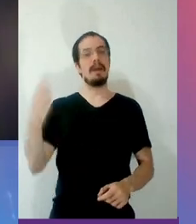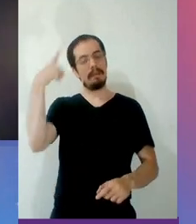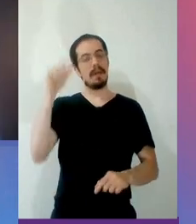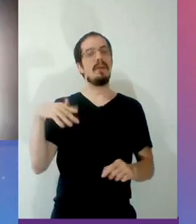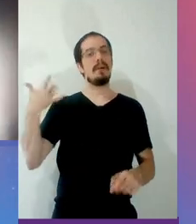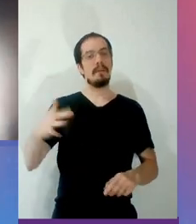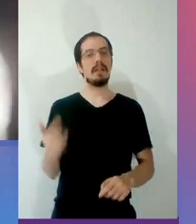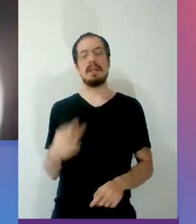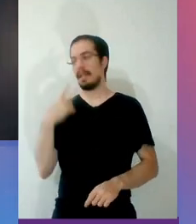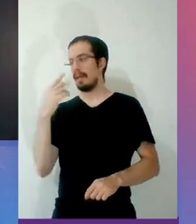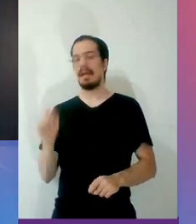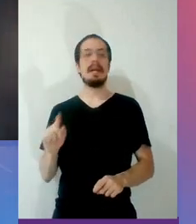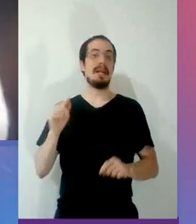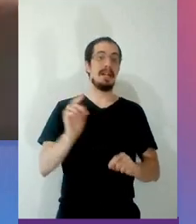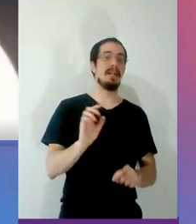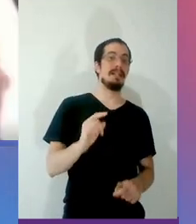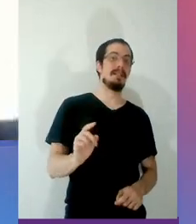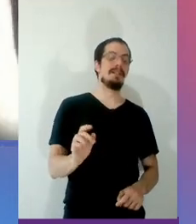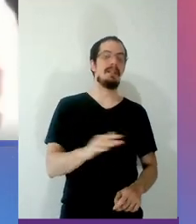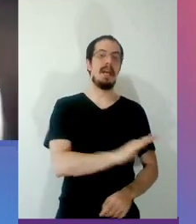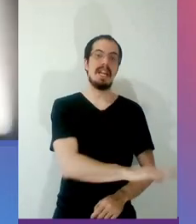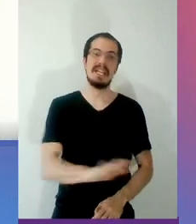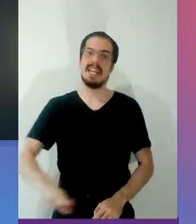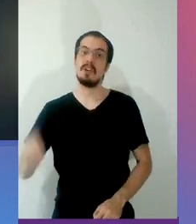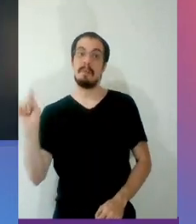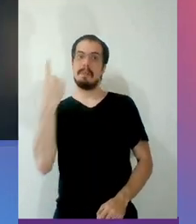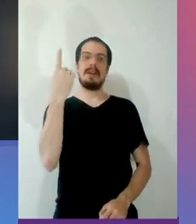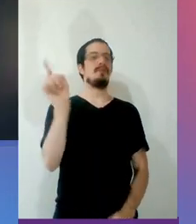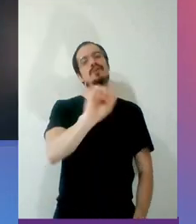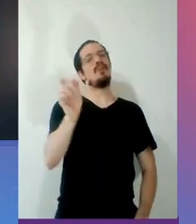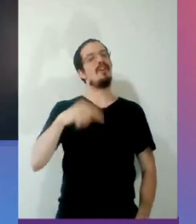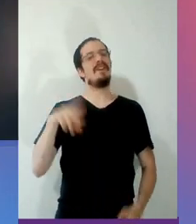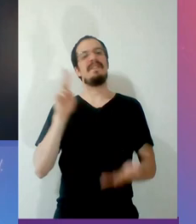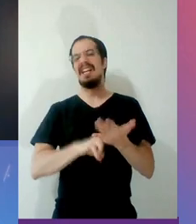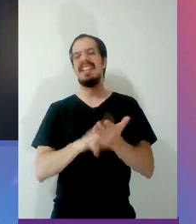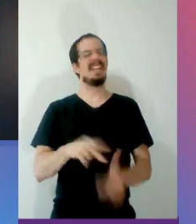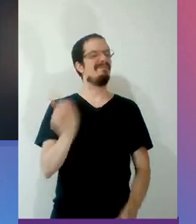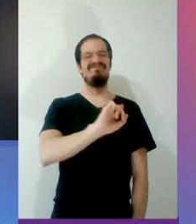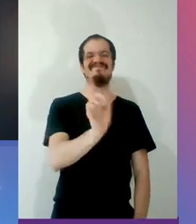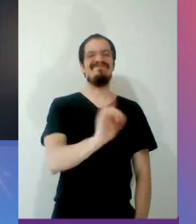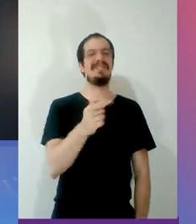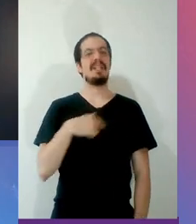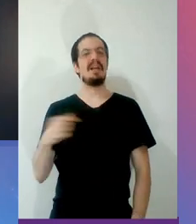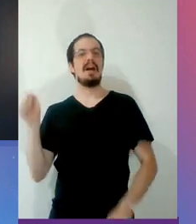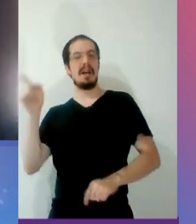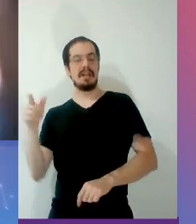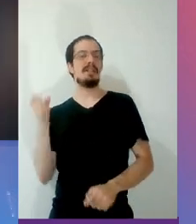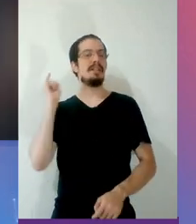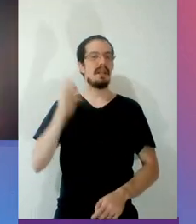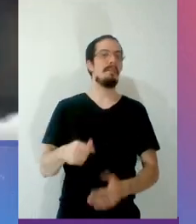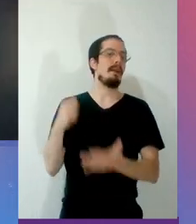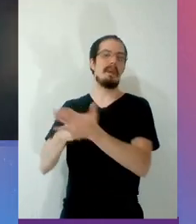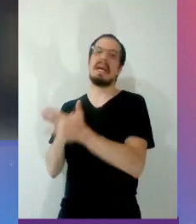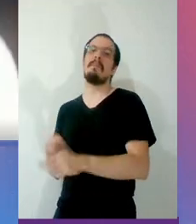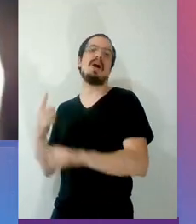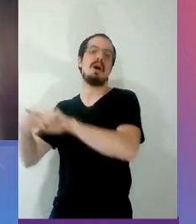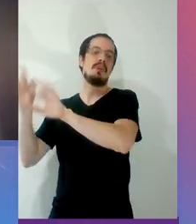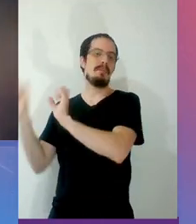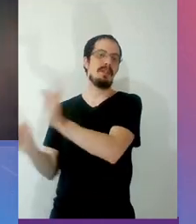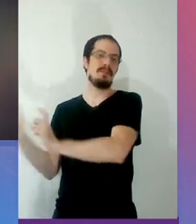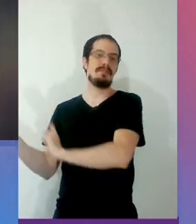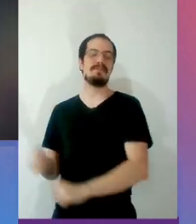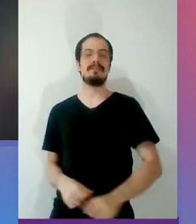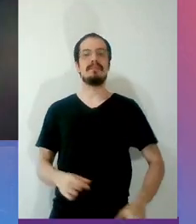los niños no son tan los primeros, porque en el fondo voy dándole y poniéndole más fichas a los otros. Y por otro lado, es